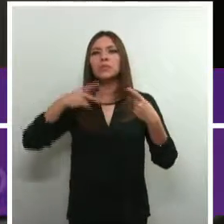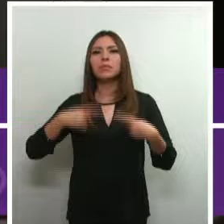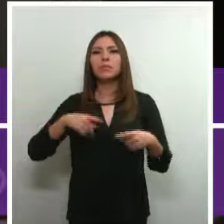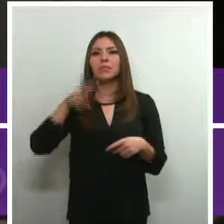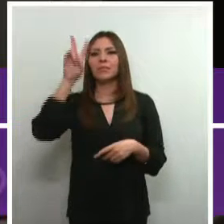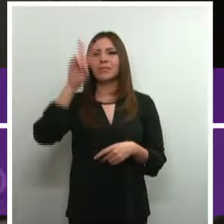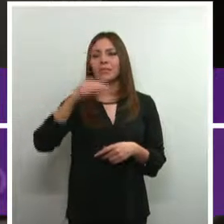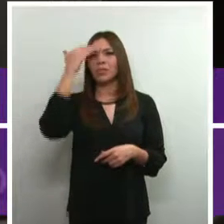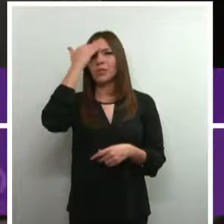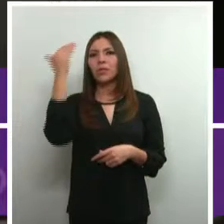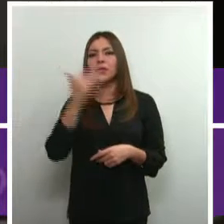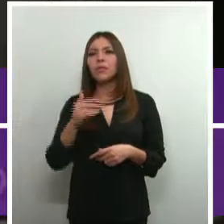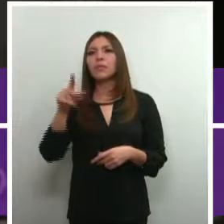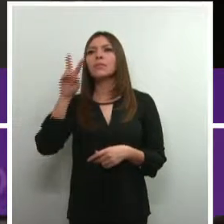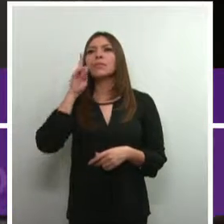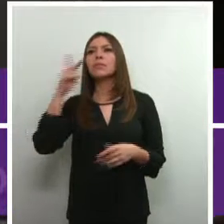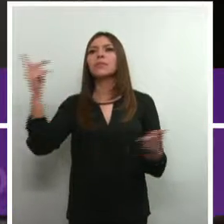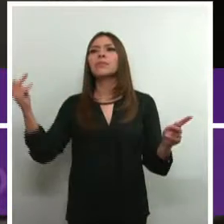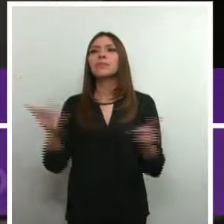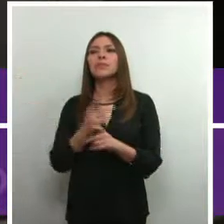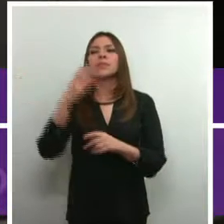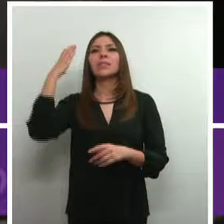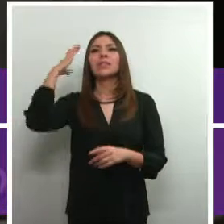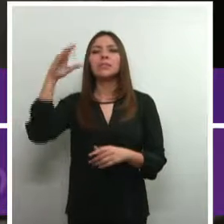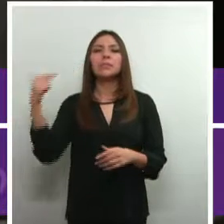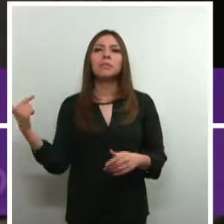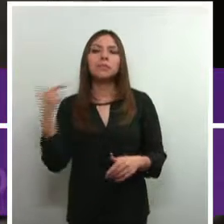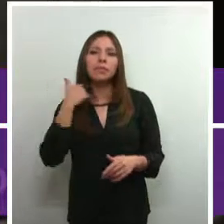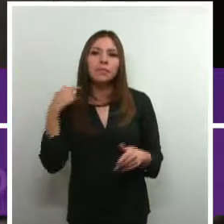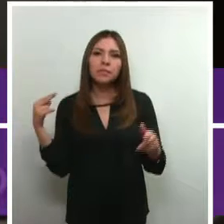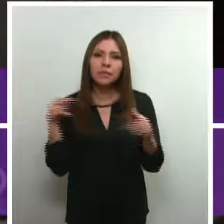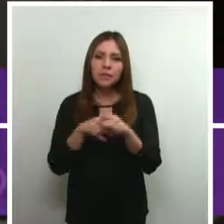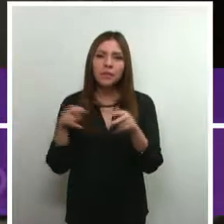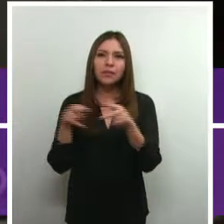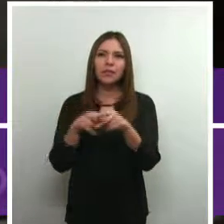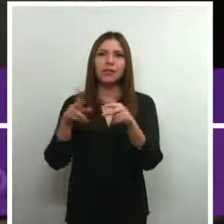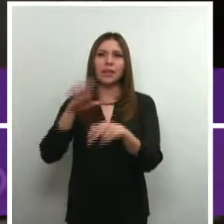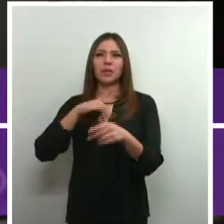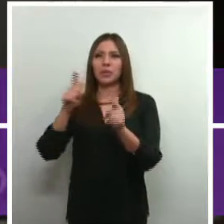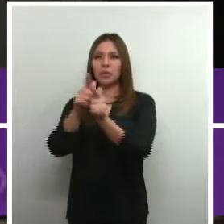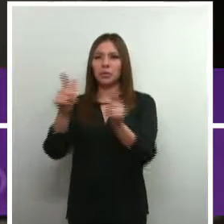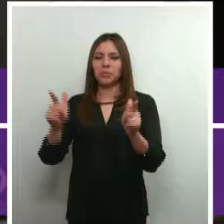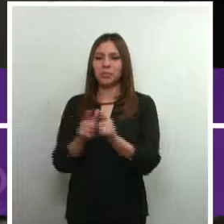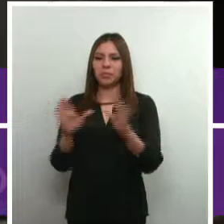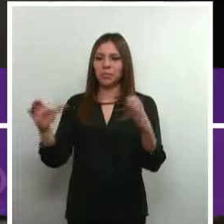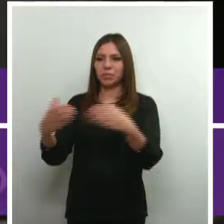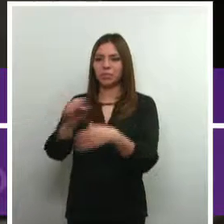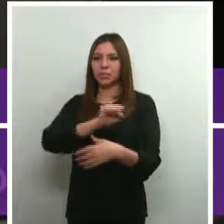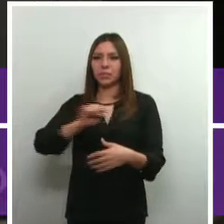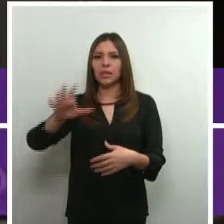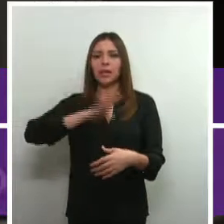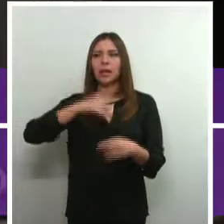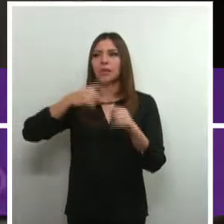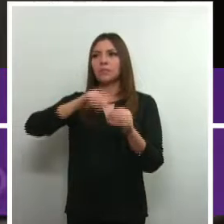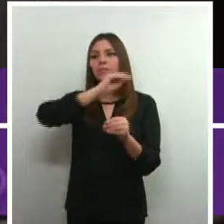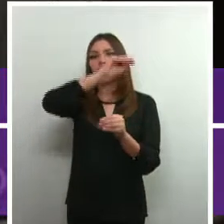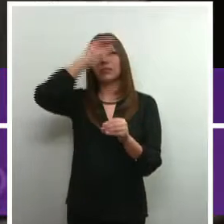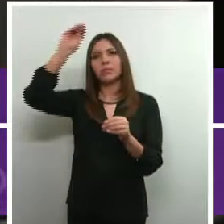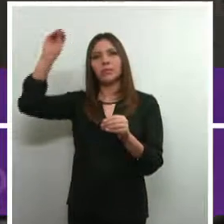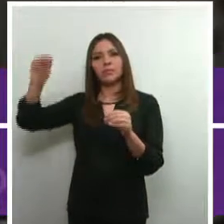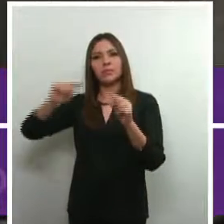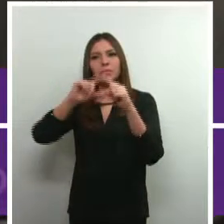de asesinatos cometidos por el crimen organizado que tiene en jaque a varios estados de la República,